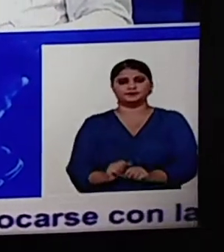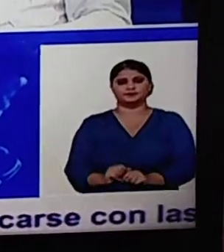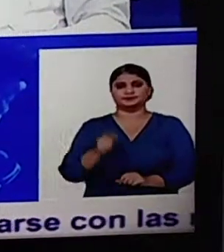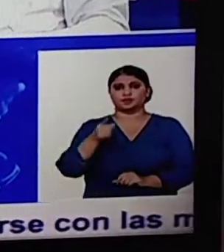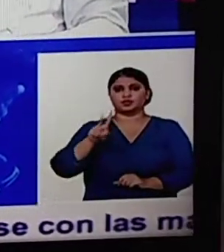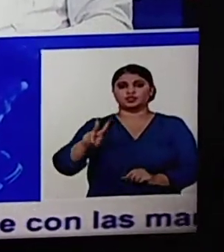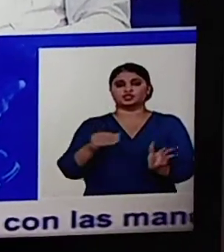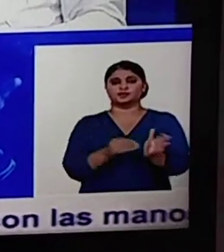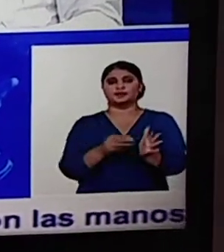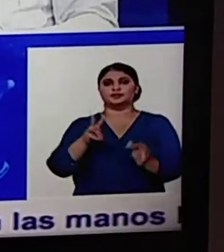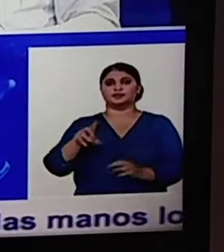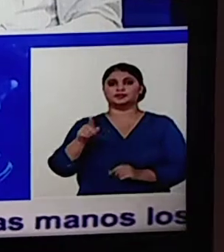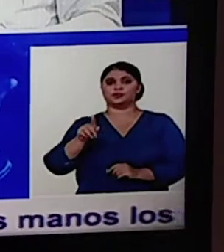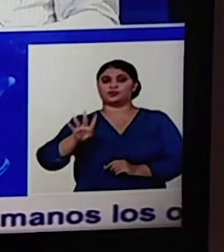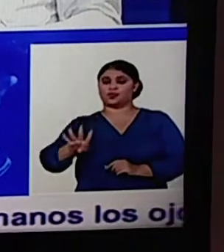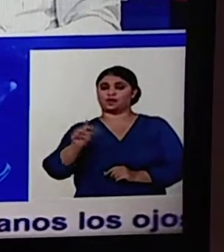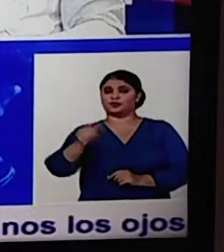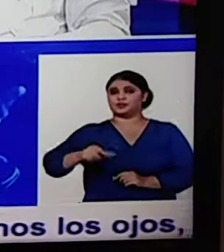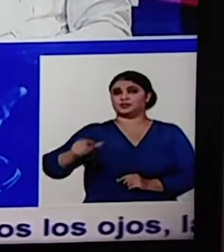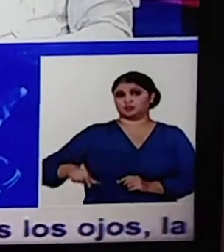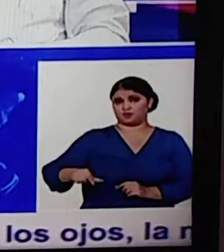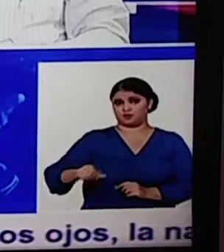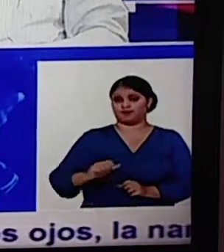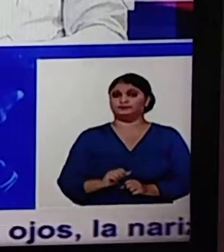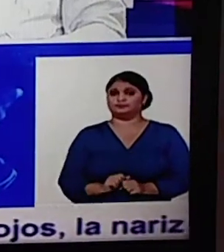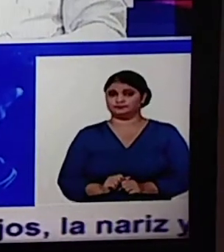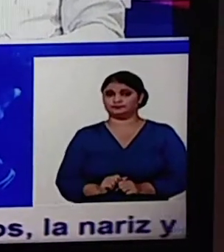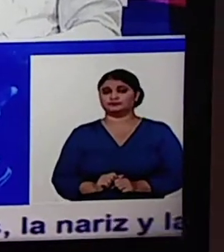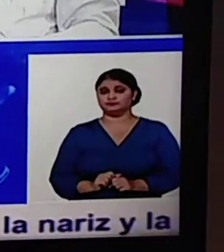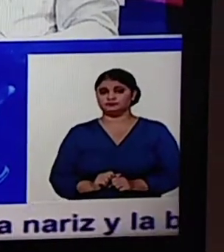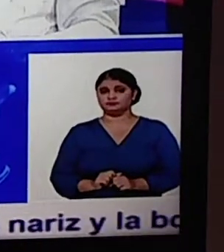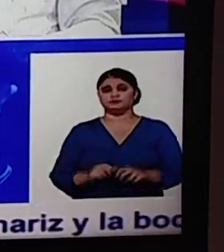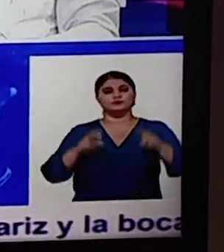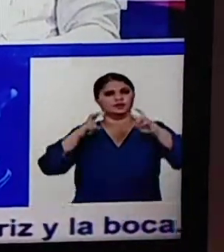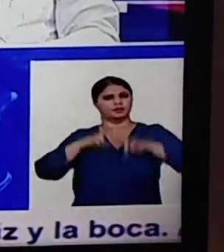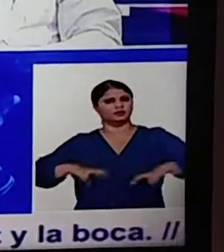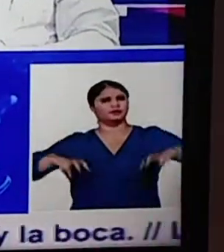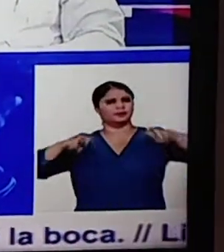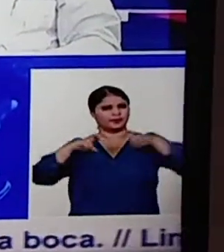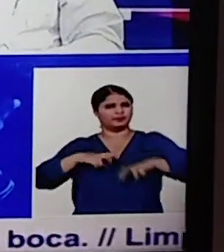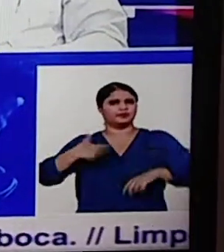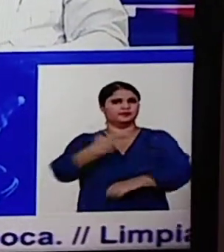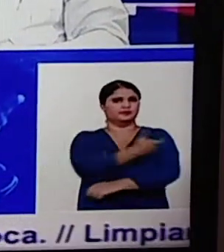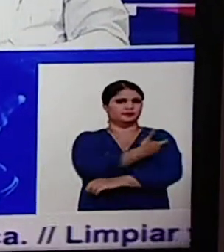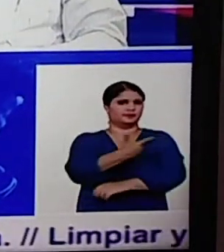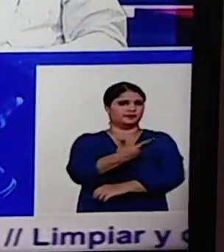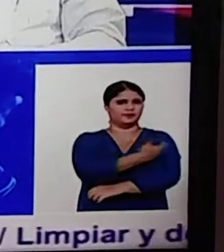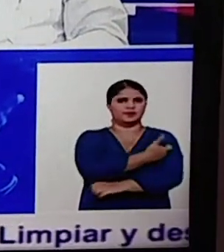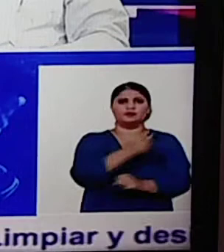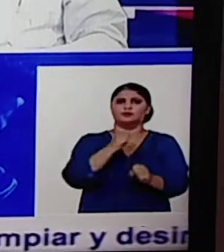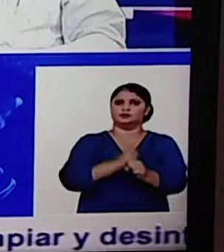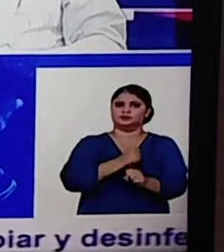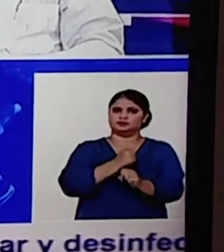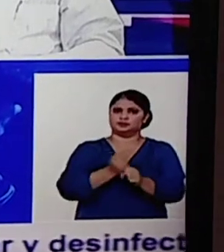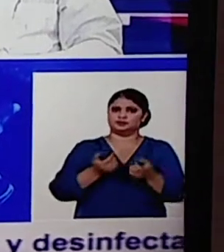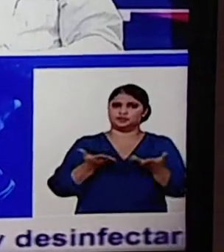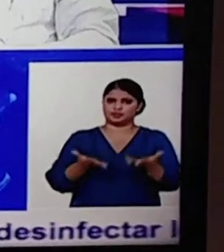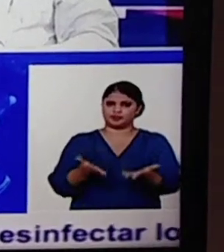12.314, como bien tú decías, participando de los ensayos clínicos y de la intervención sanitaria que ya comenzó en nuestro